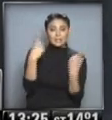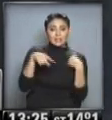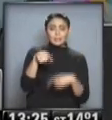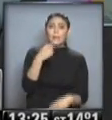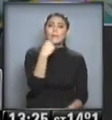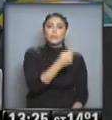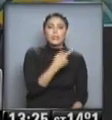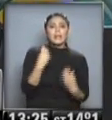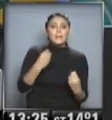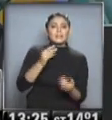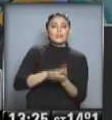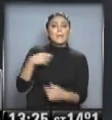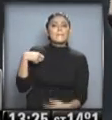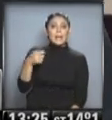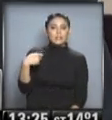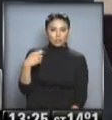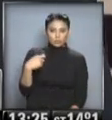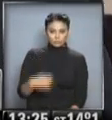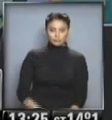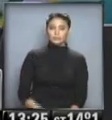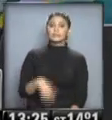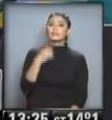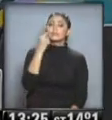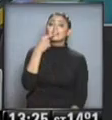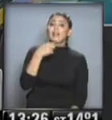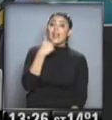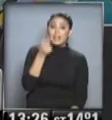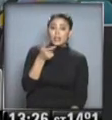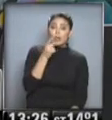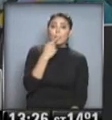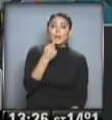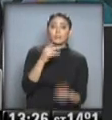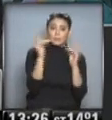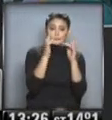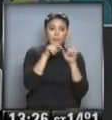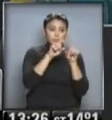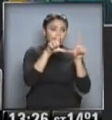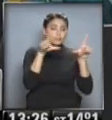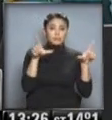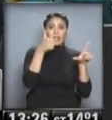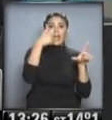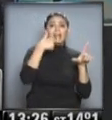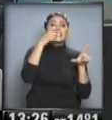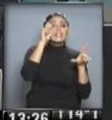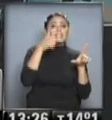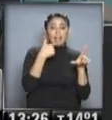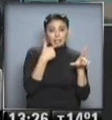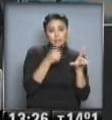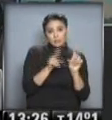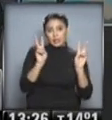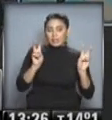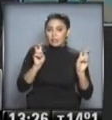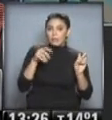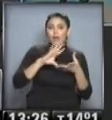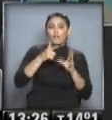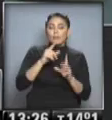pregunta Bueno qué va a pasar con la pensión que iniciaron tal cual su hijo Rubén consulta hizo el trámite Por la página web del lancés eso es un tema que tenemos que